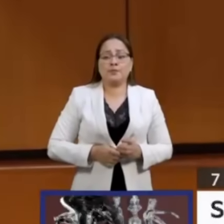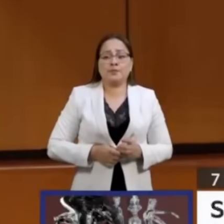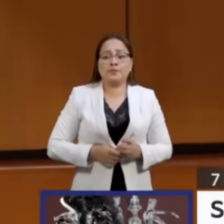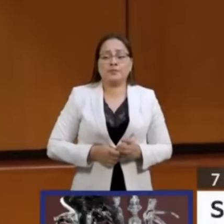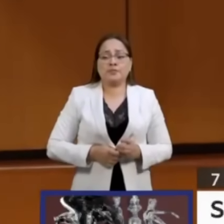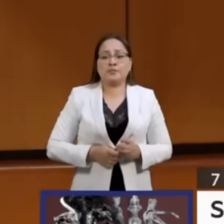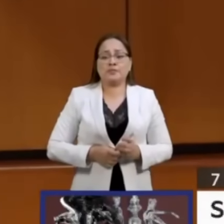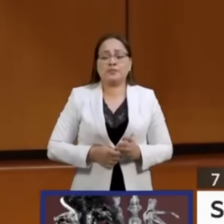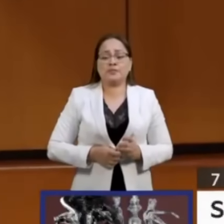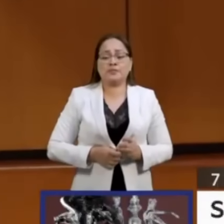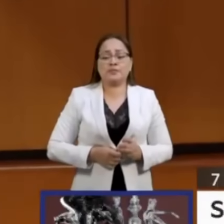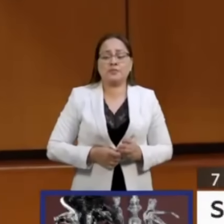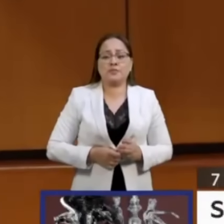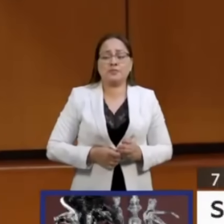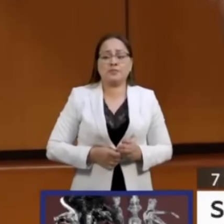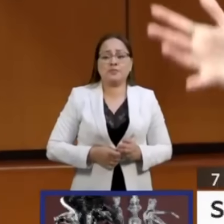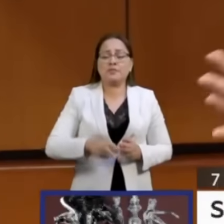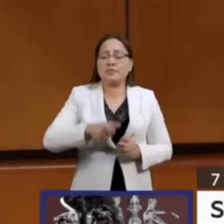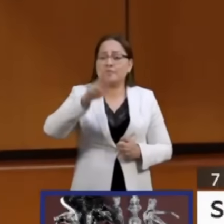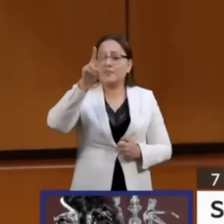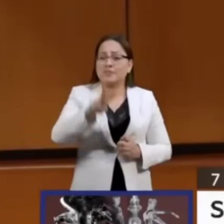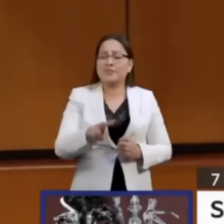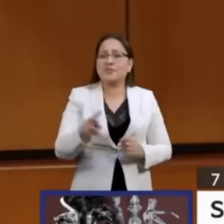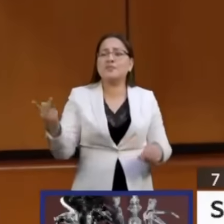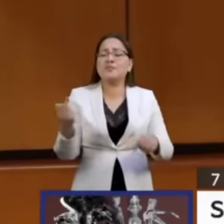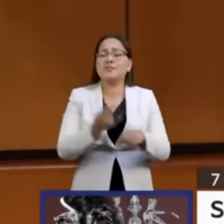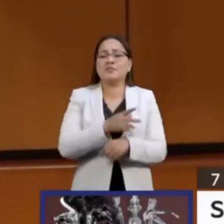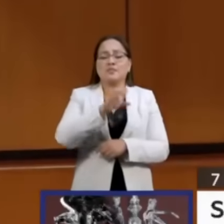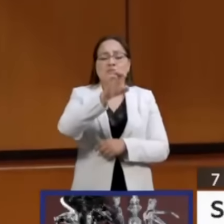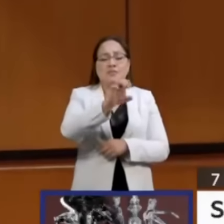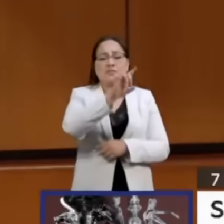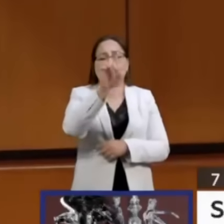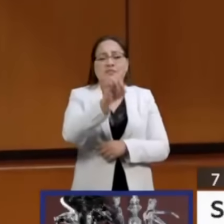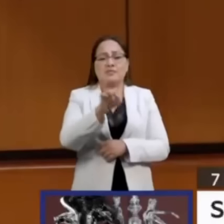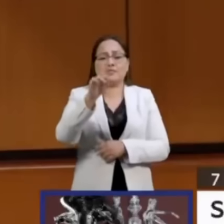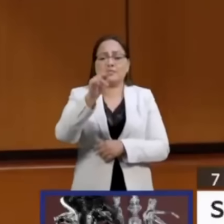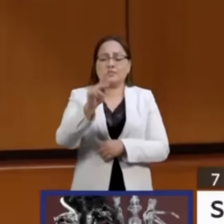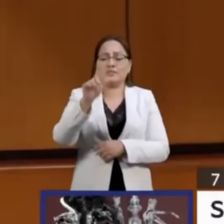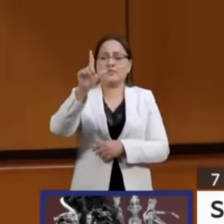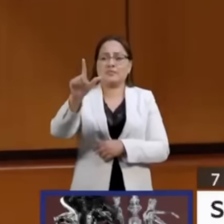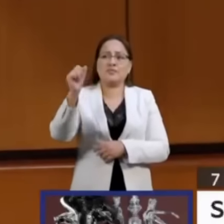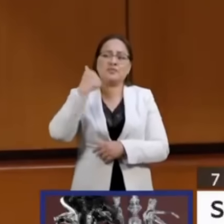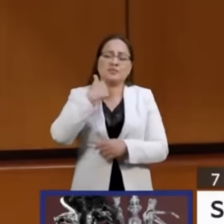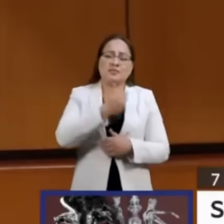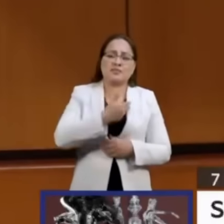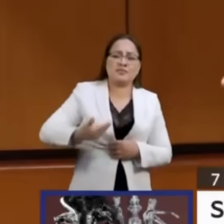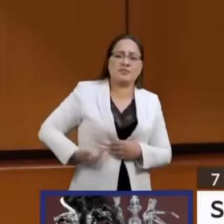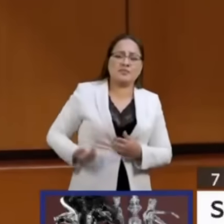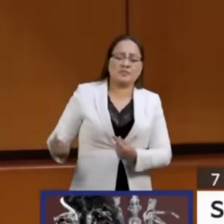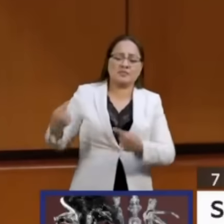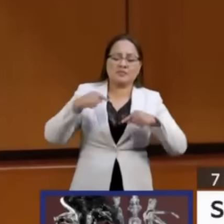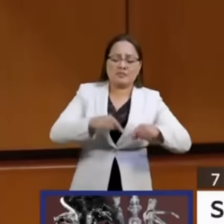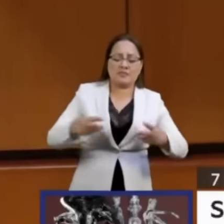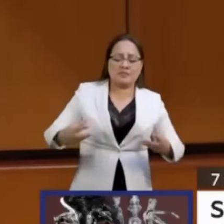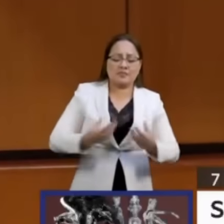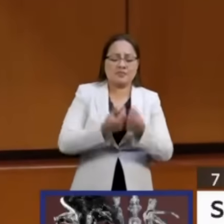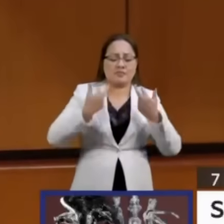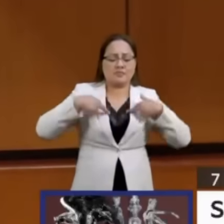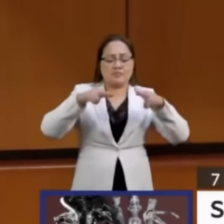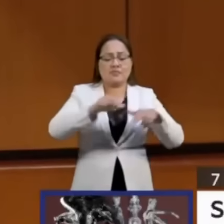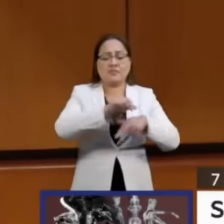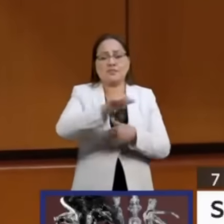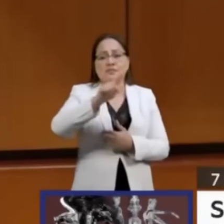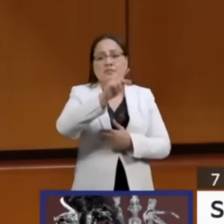En realidad, la resurrección de Ernesto Cedillo como voceros del PRIAN, como